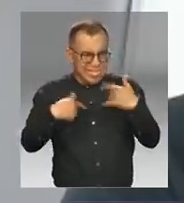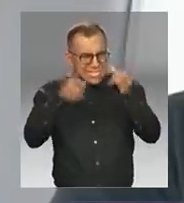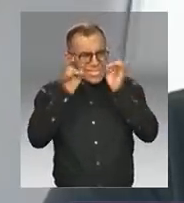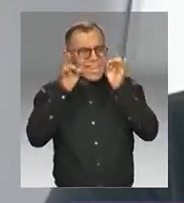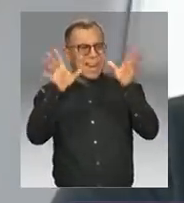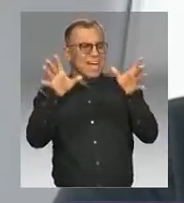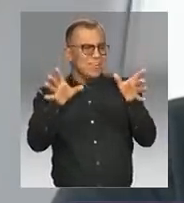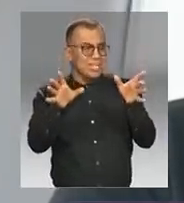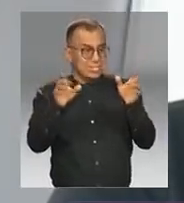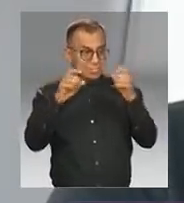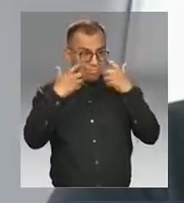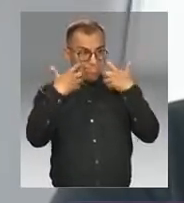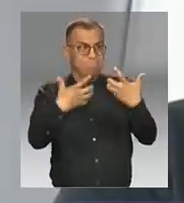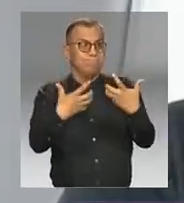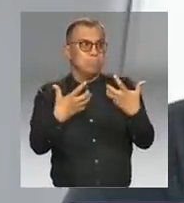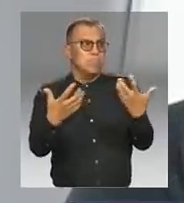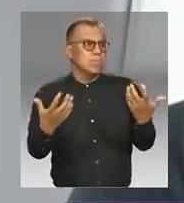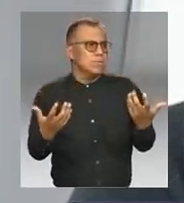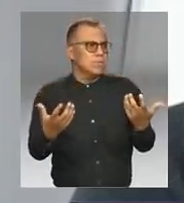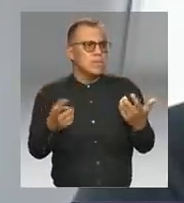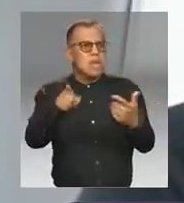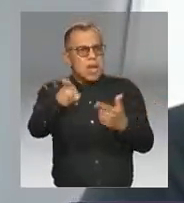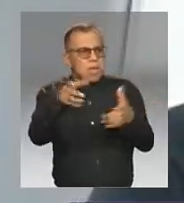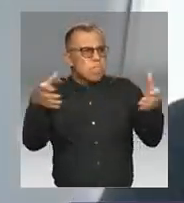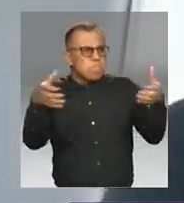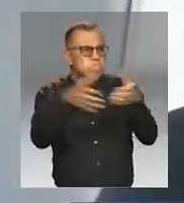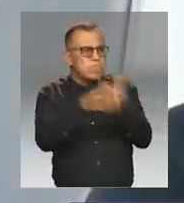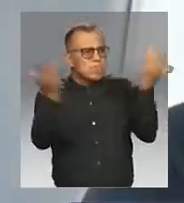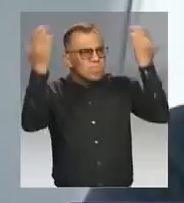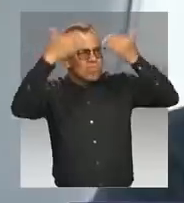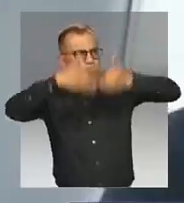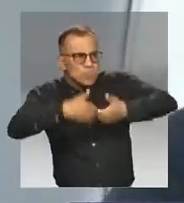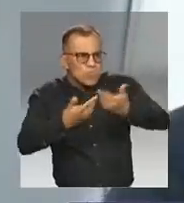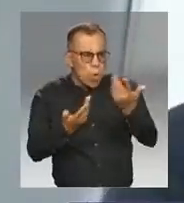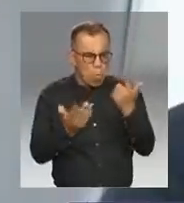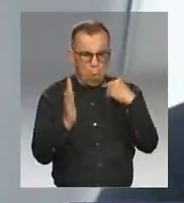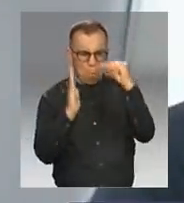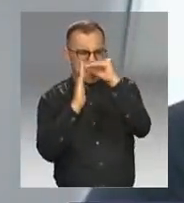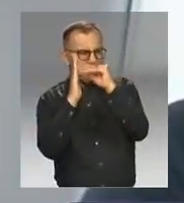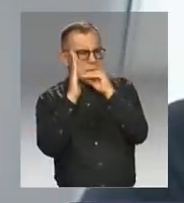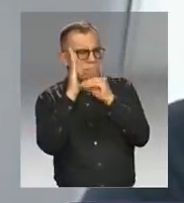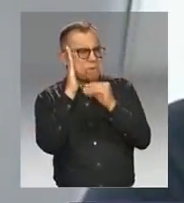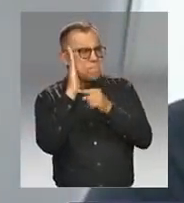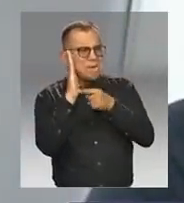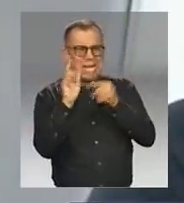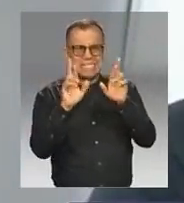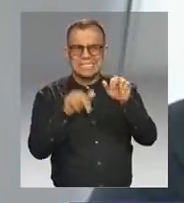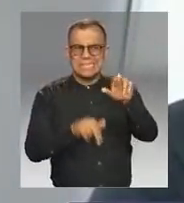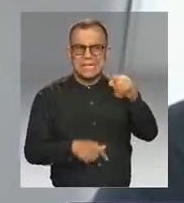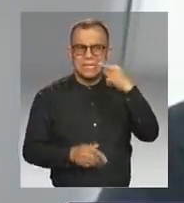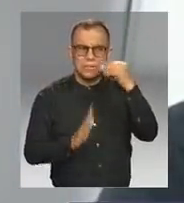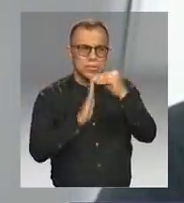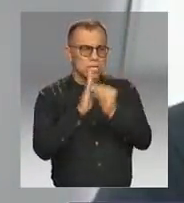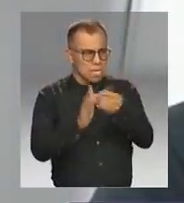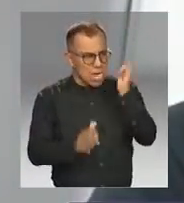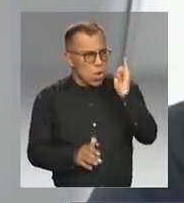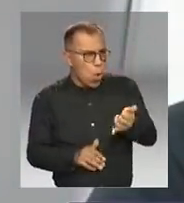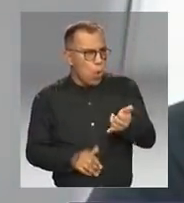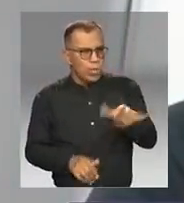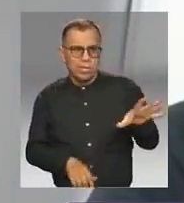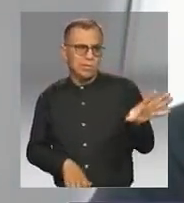terrible. Y hay unos micos y hay unas vainas en esa reforma tremenda que joden a todo el